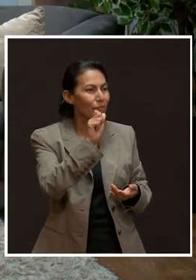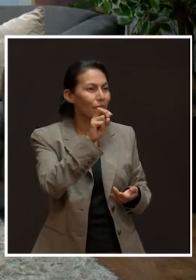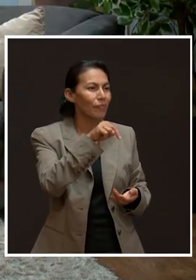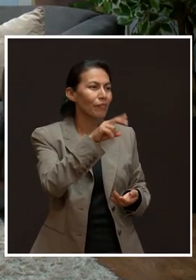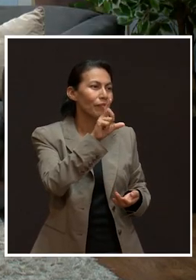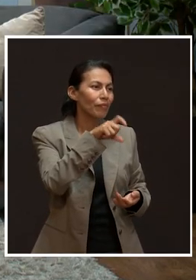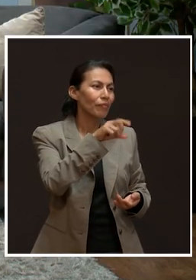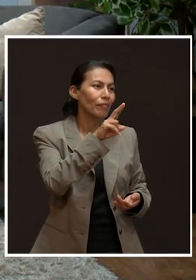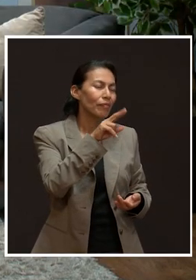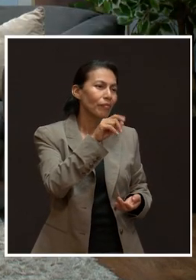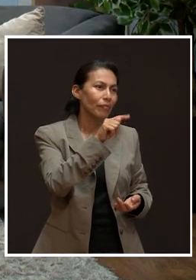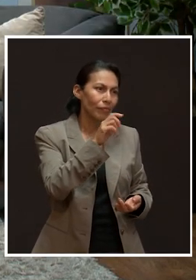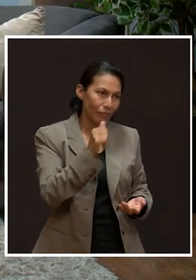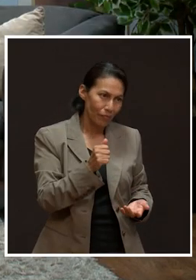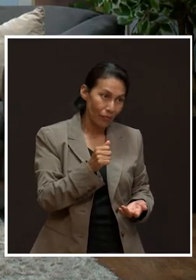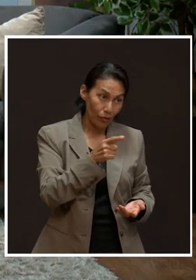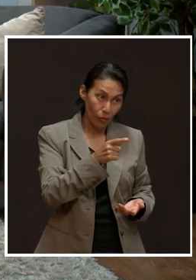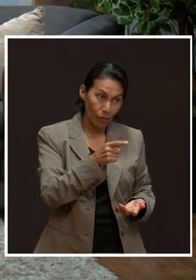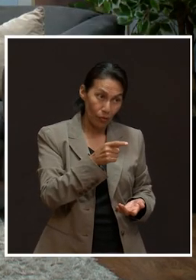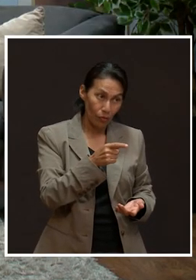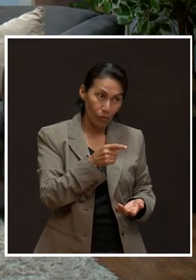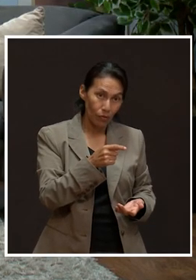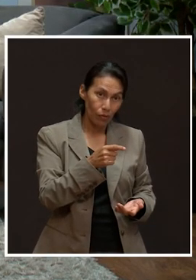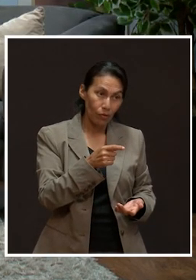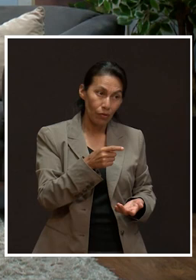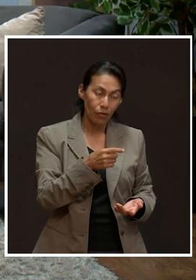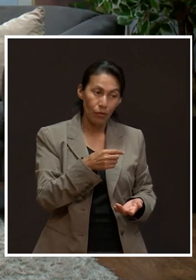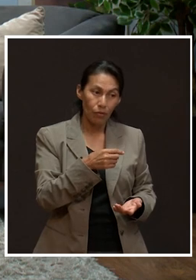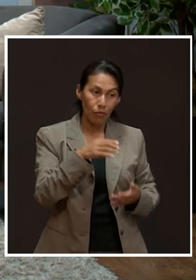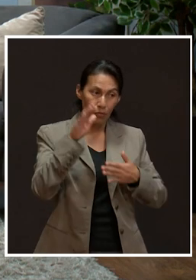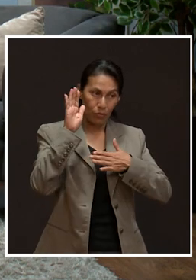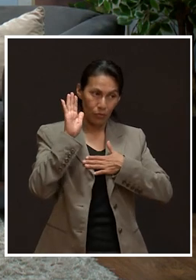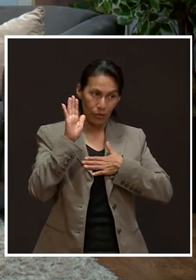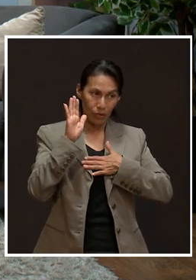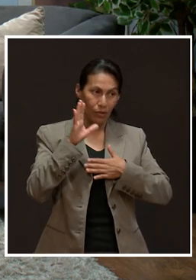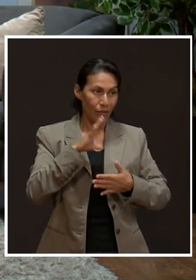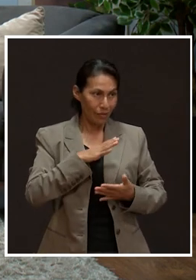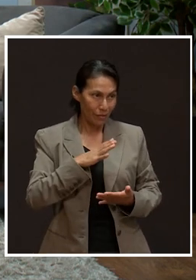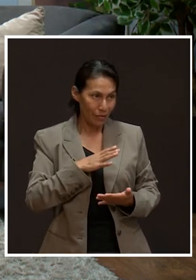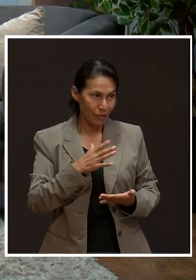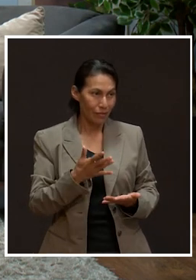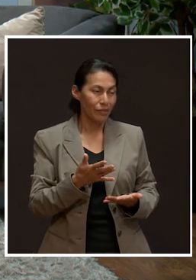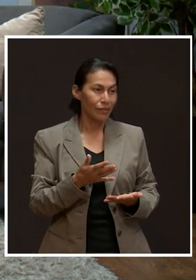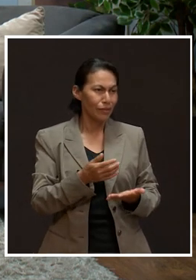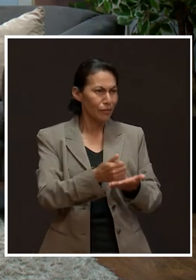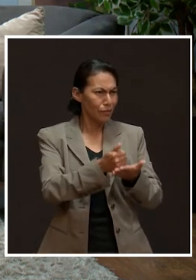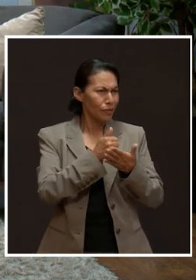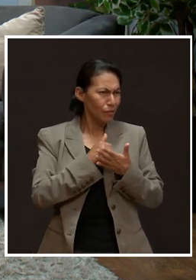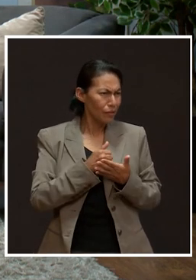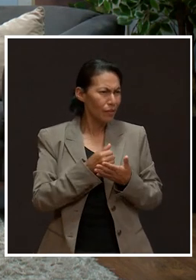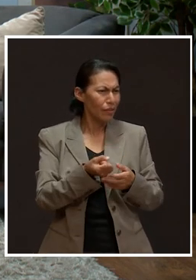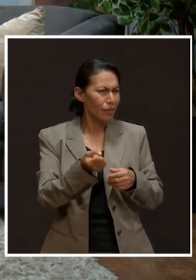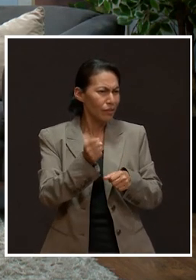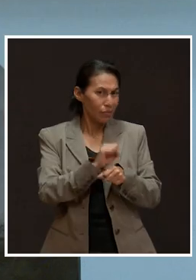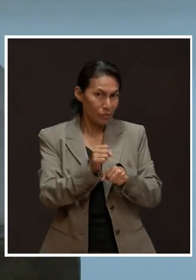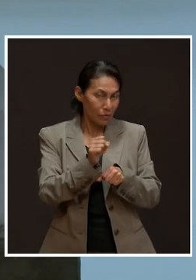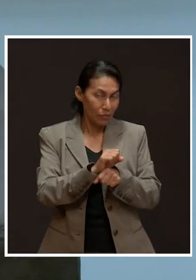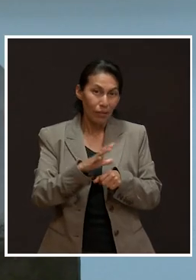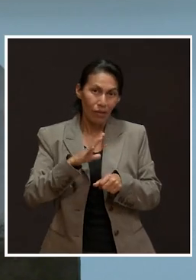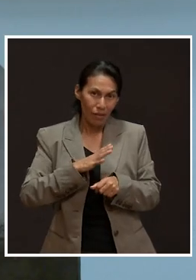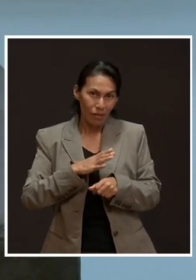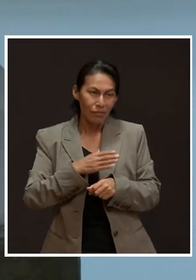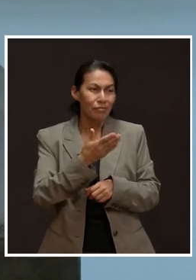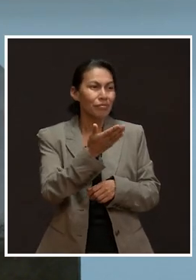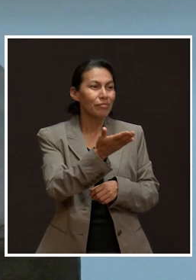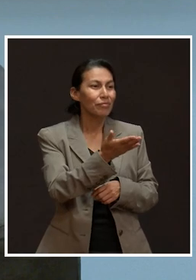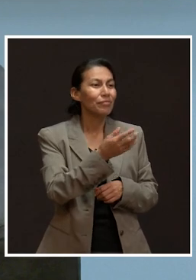Amén. Amén. Gracias, Blanquita. Tú tienes una promesa para todos nosotros. Cada semana tenemos una